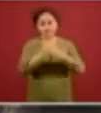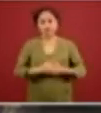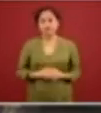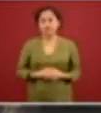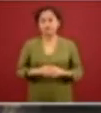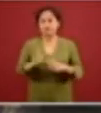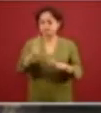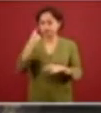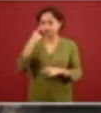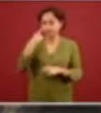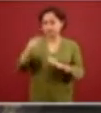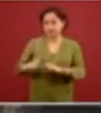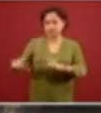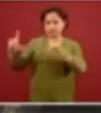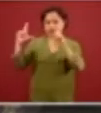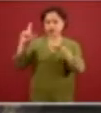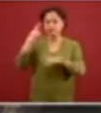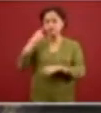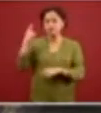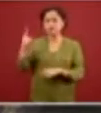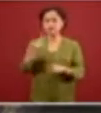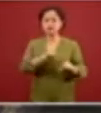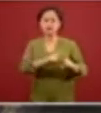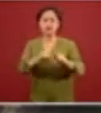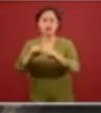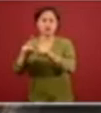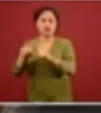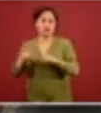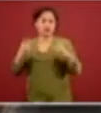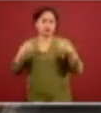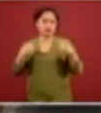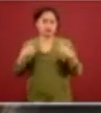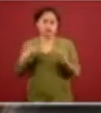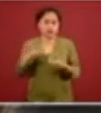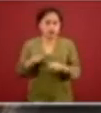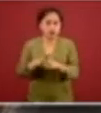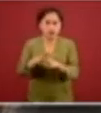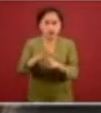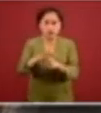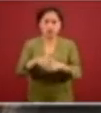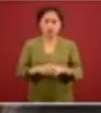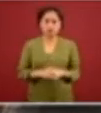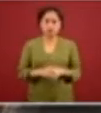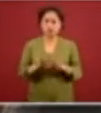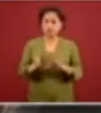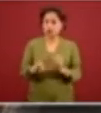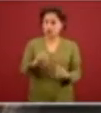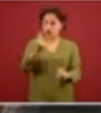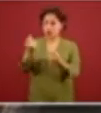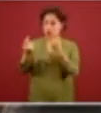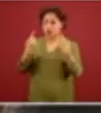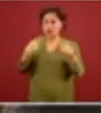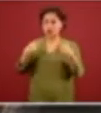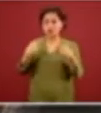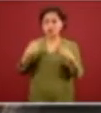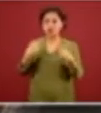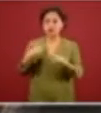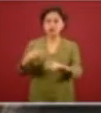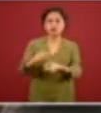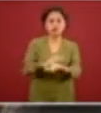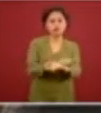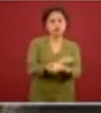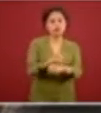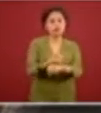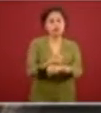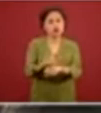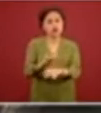tienen, por mencionar algunos grupos que requieren de la transfusión de manera frecuente y de manera urgente.